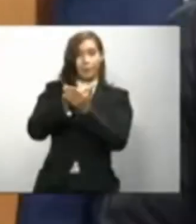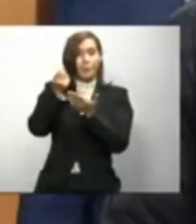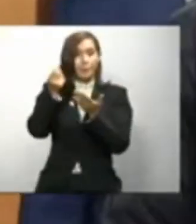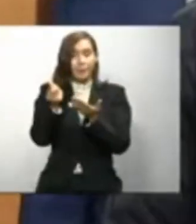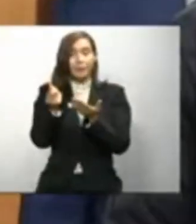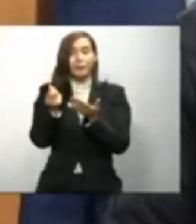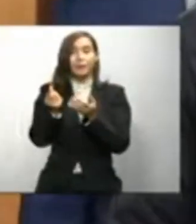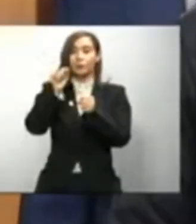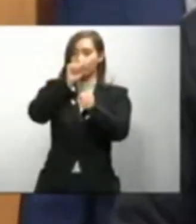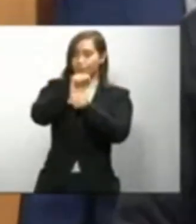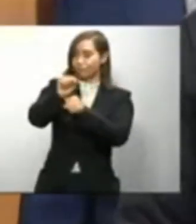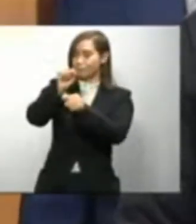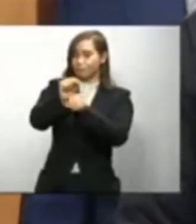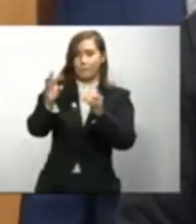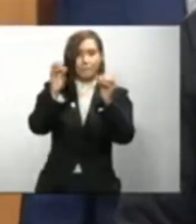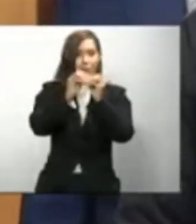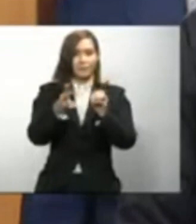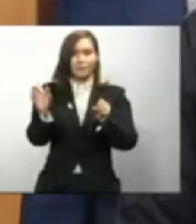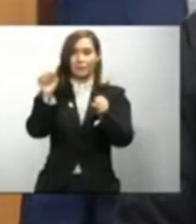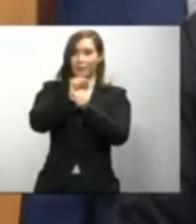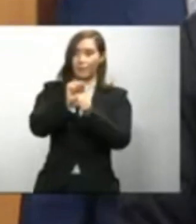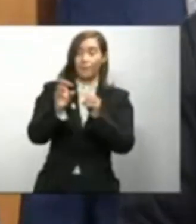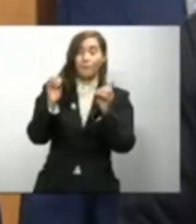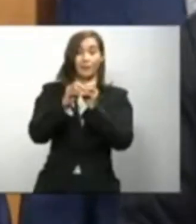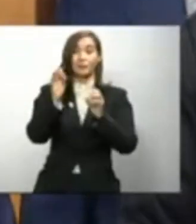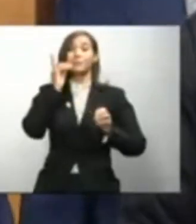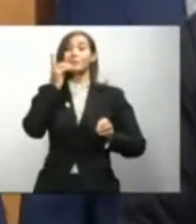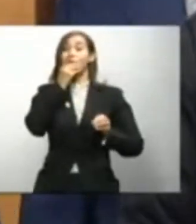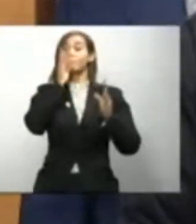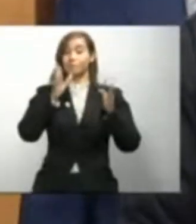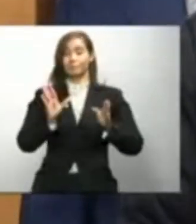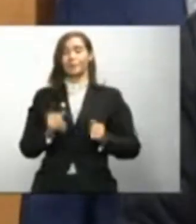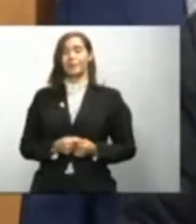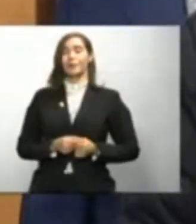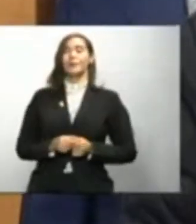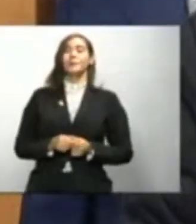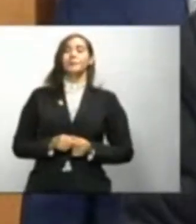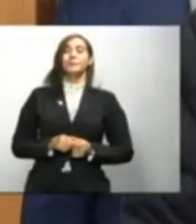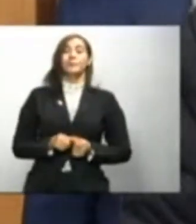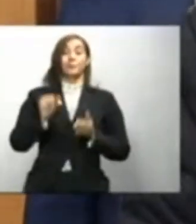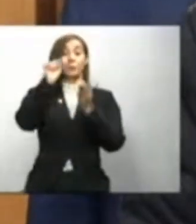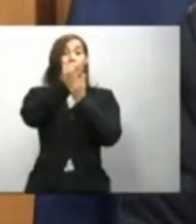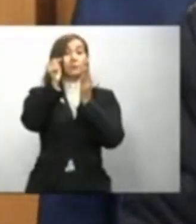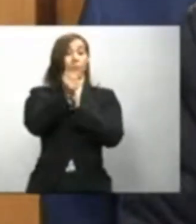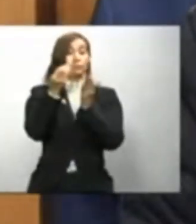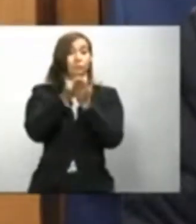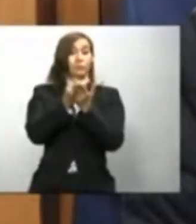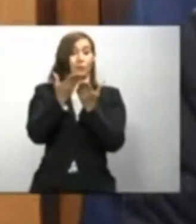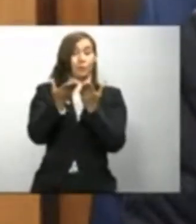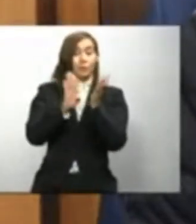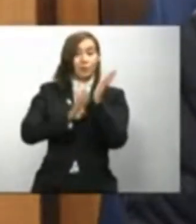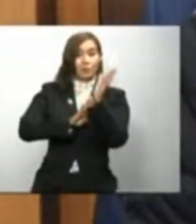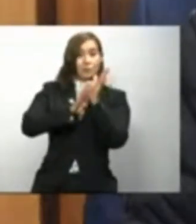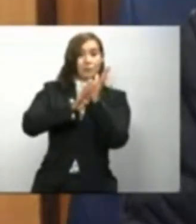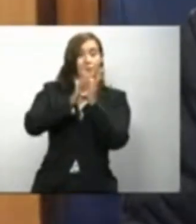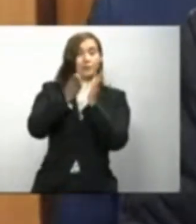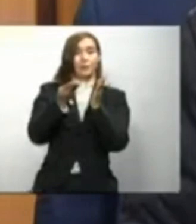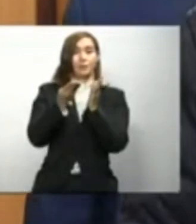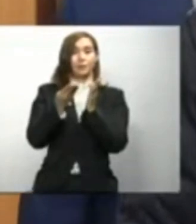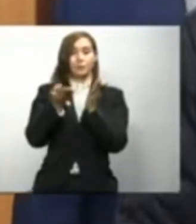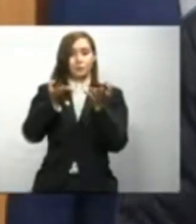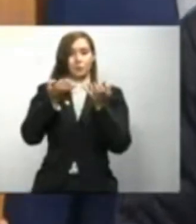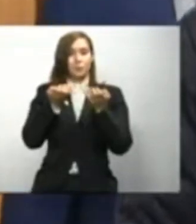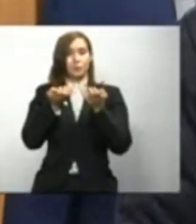ellos le oí crear empleo para los dominicanos situación de la economía dominicana y del crecimiento de la economía dominicana es muy optimista